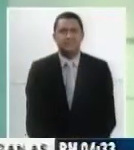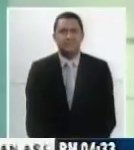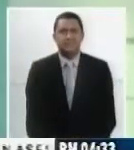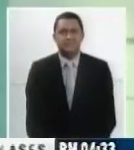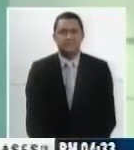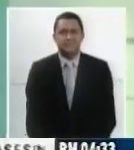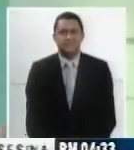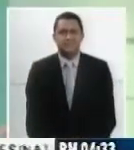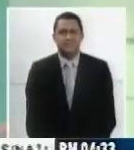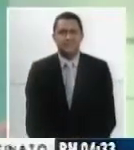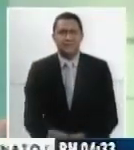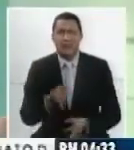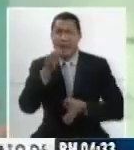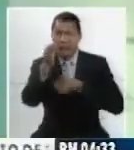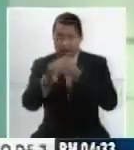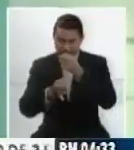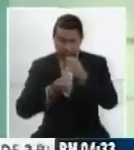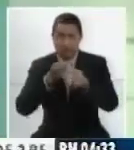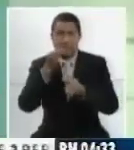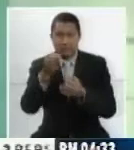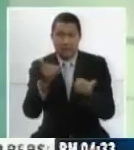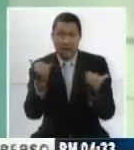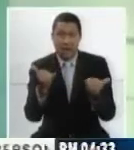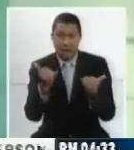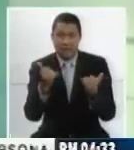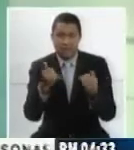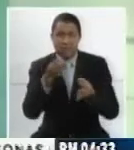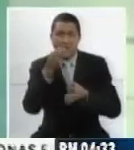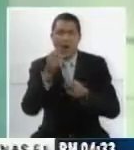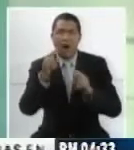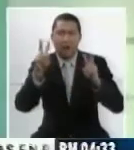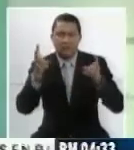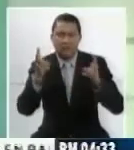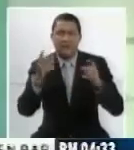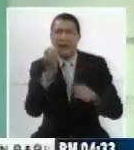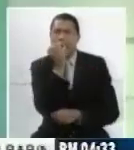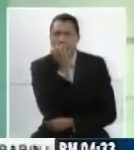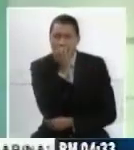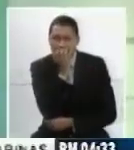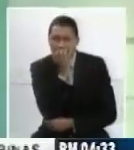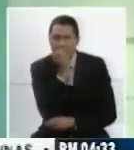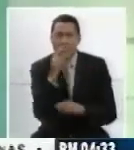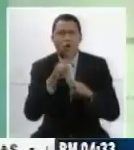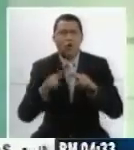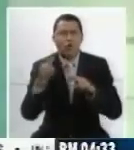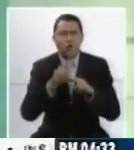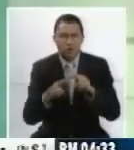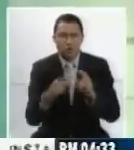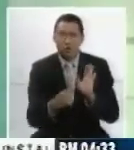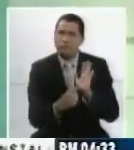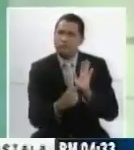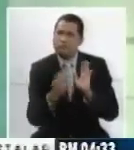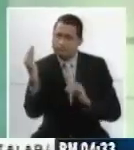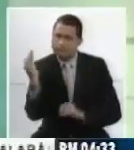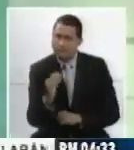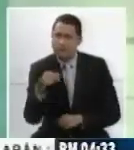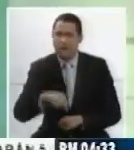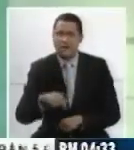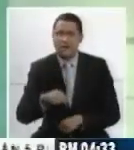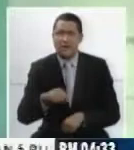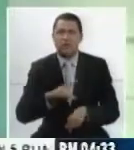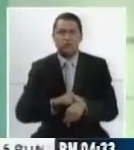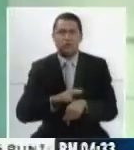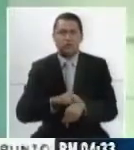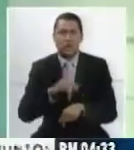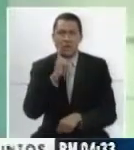producción explicaba. Hoy vamos a estar tratando el tema de las alergias en los niños y para eso se encuentra ya con nosotros